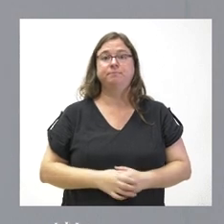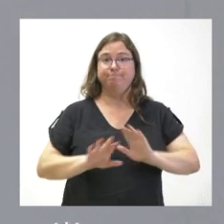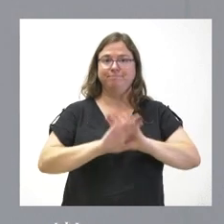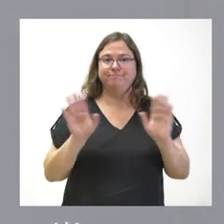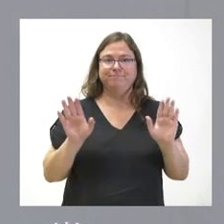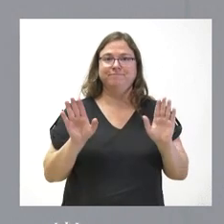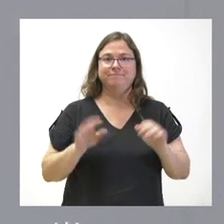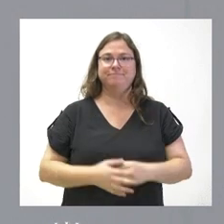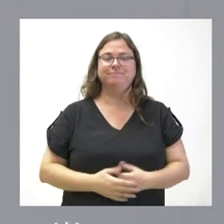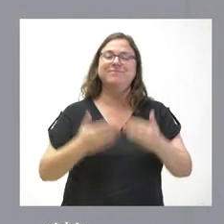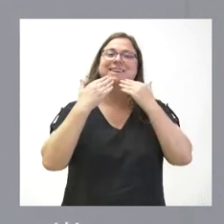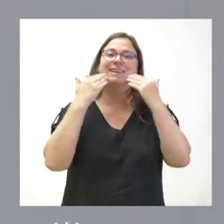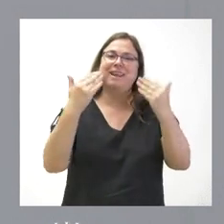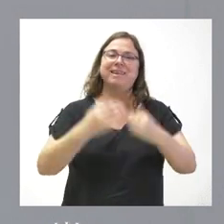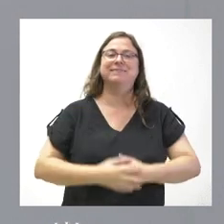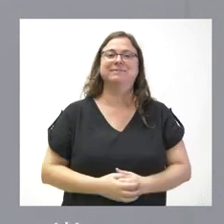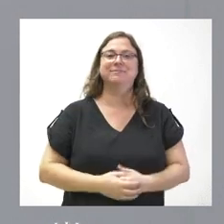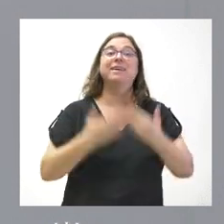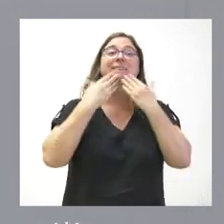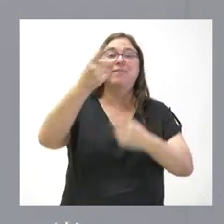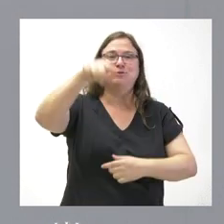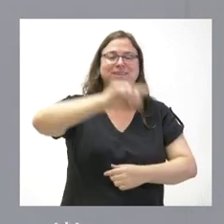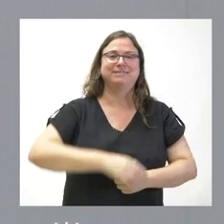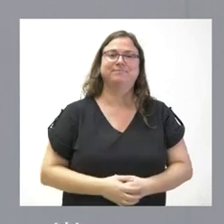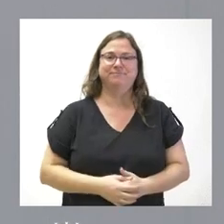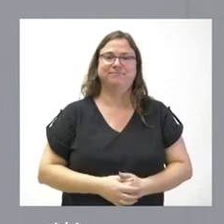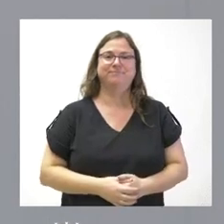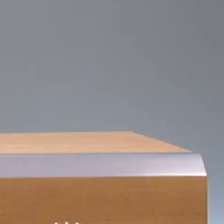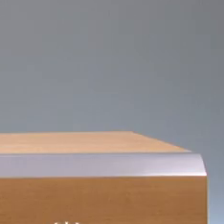todo gracias entonces gracias a ustedes